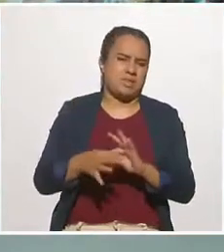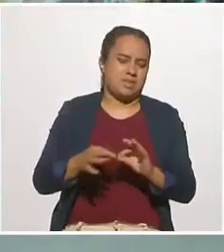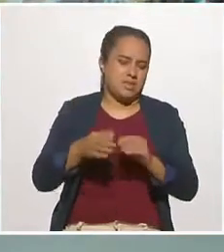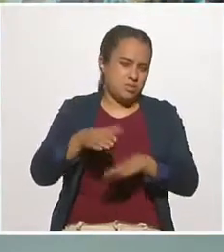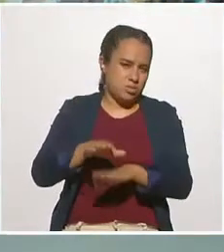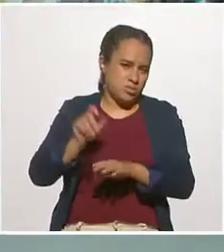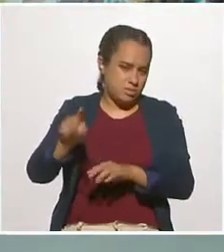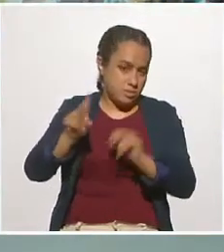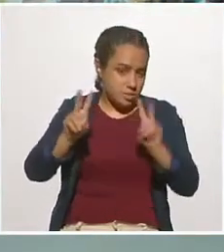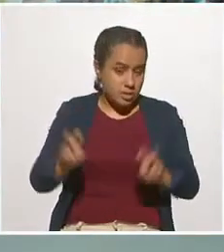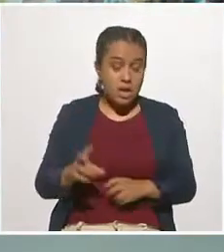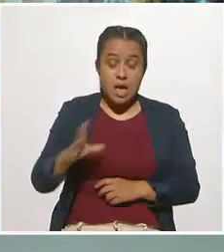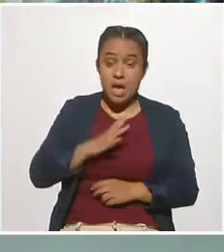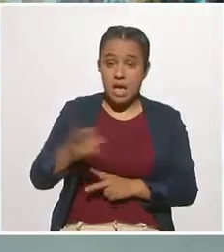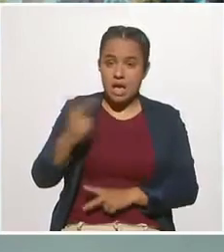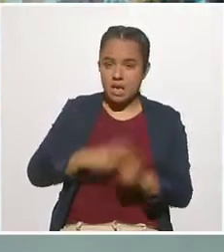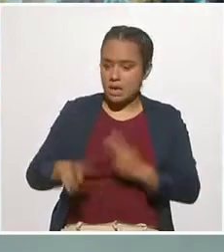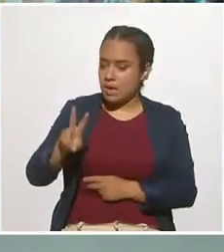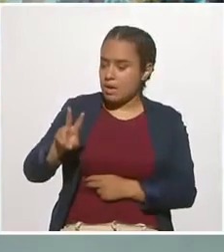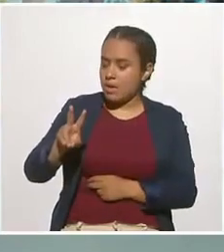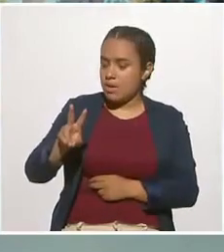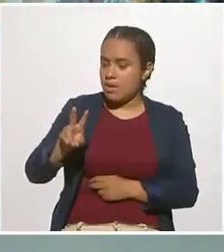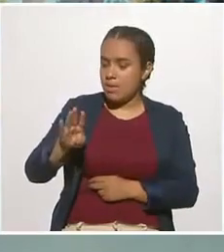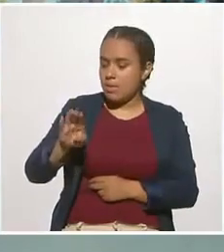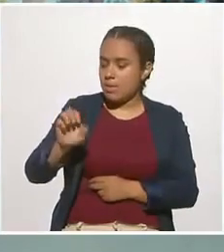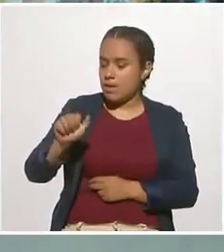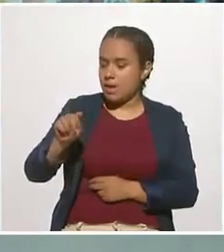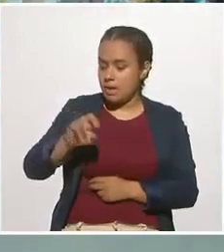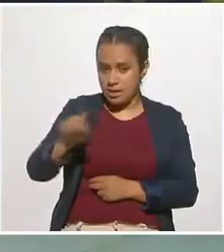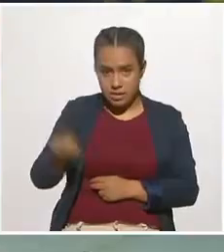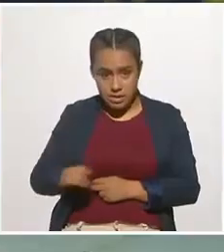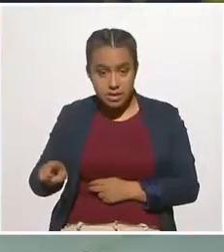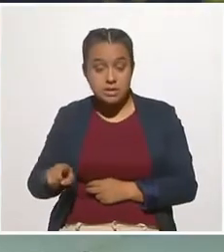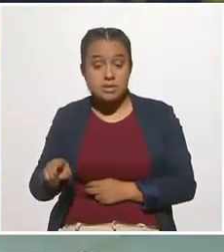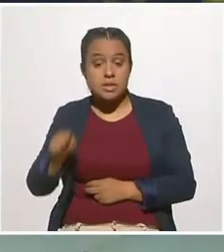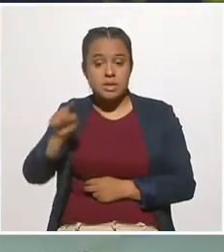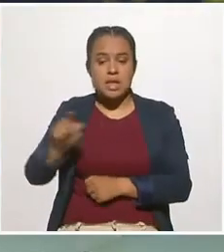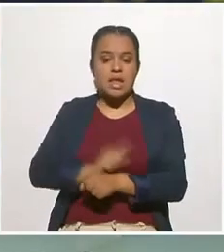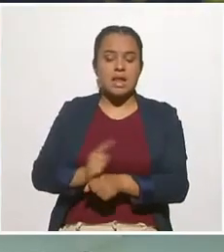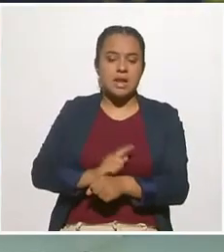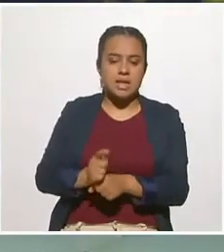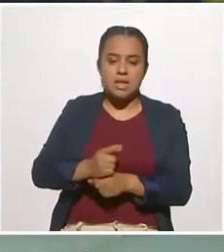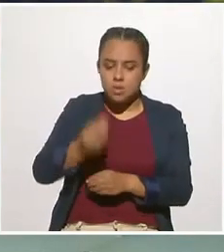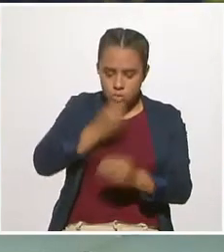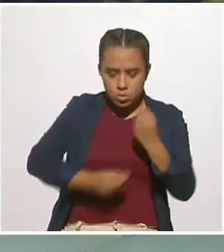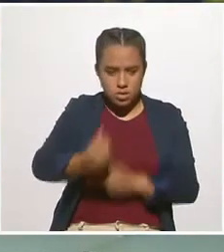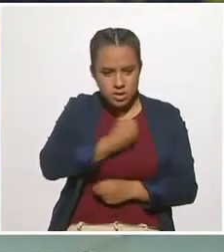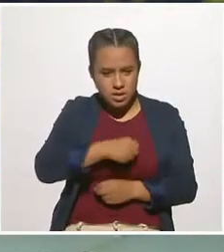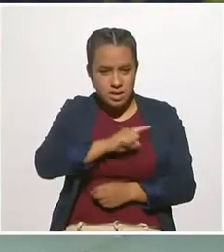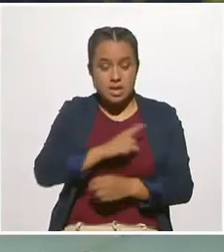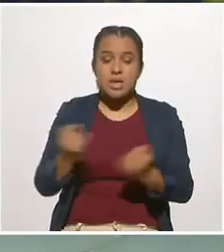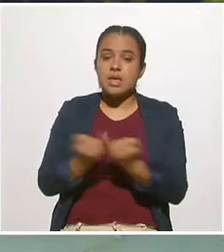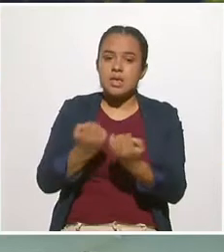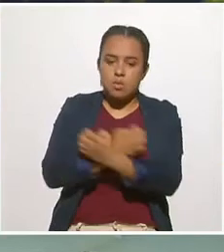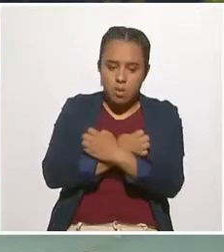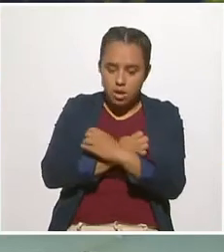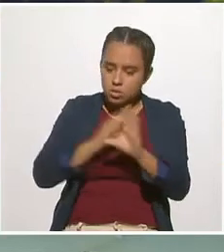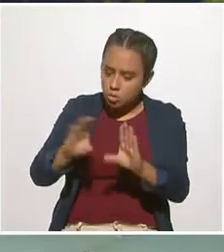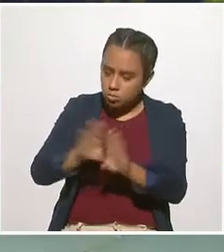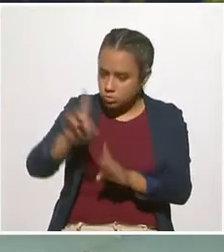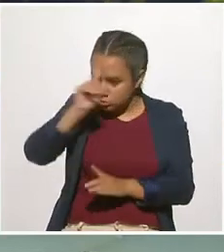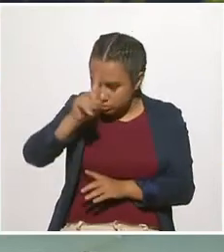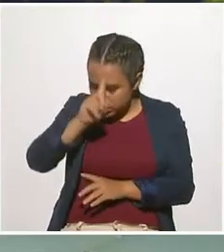presente a Beatriz Eugenia López Jara Zárate. Ella es licenciada en nutrición, educadora en diabetes certificada, miembro del